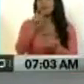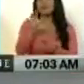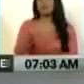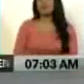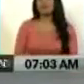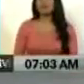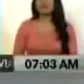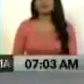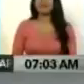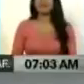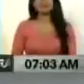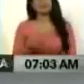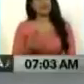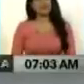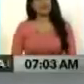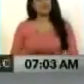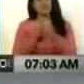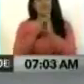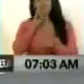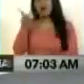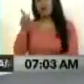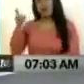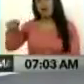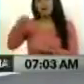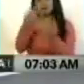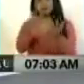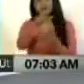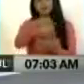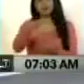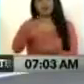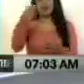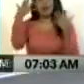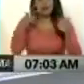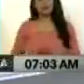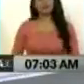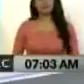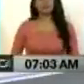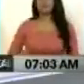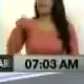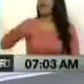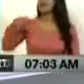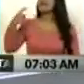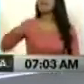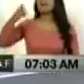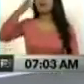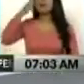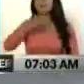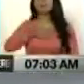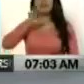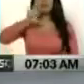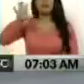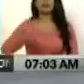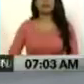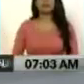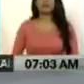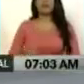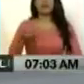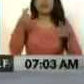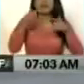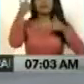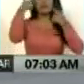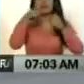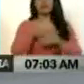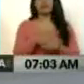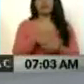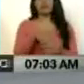única manera. ¿No ves que estamos rodeados de gente de los Leones? Aquí pura gente de Magallanes. No, estamos rodeados. Pura gente del equipo de la patria. Estamos en Caracas. ¿Sabes que mi esposo me porfiaba que